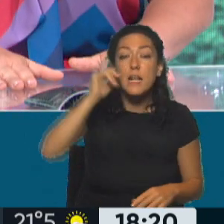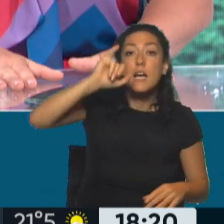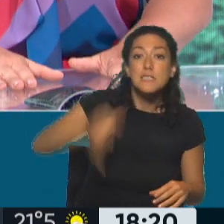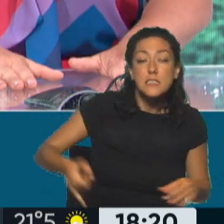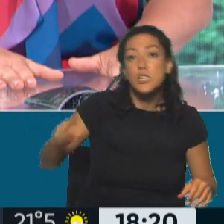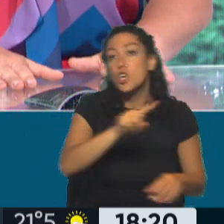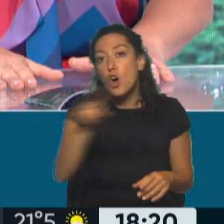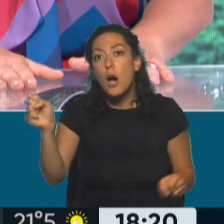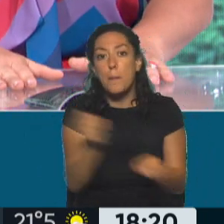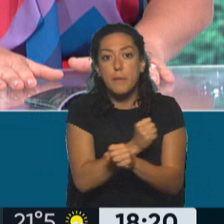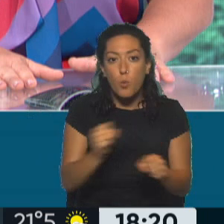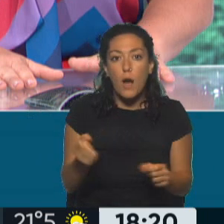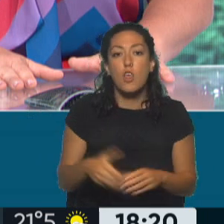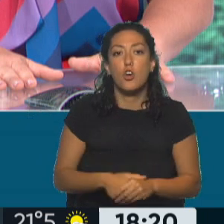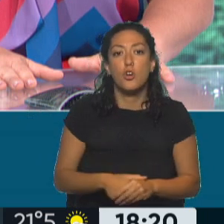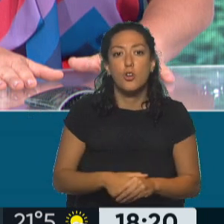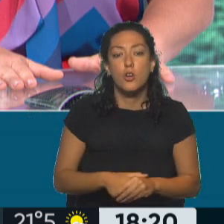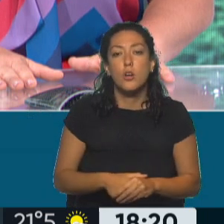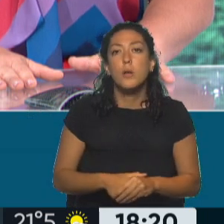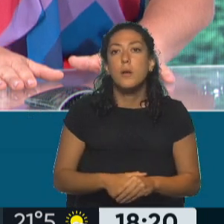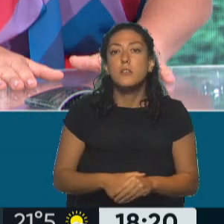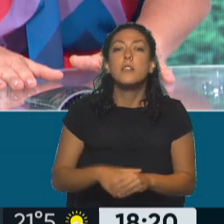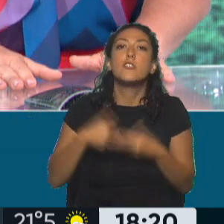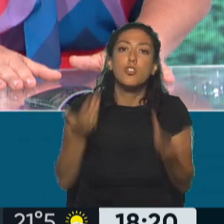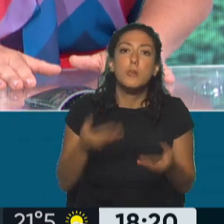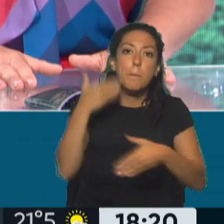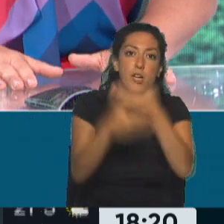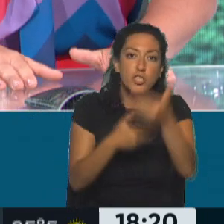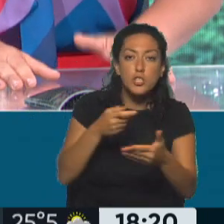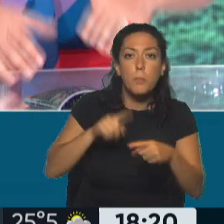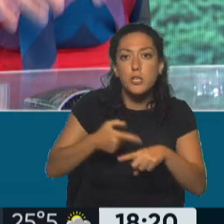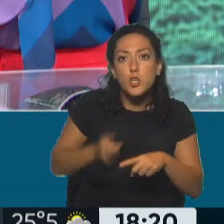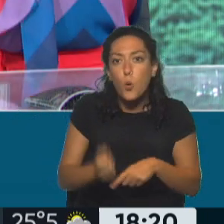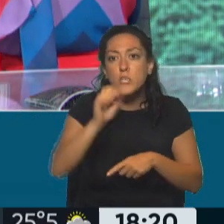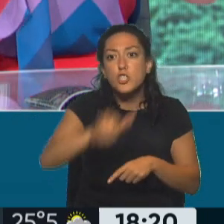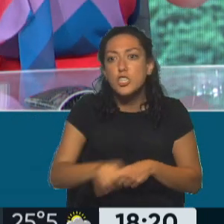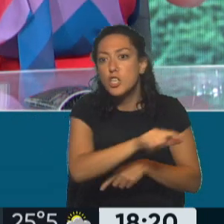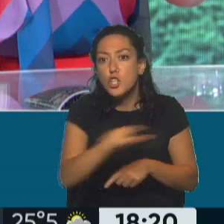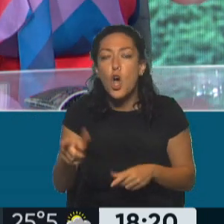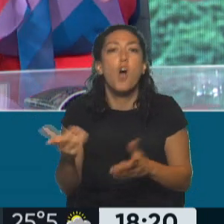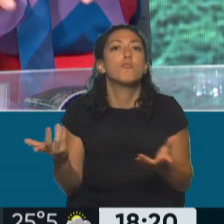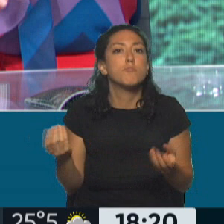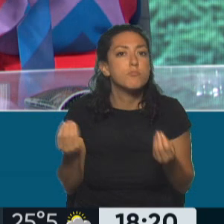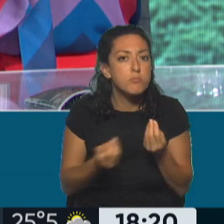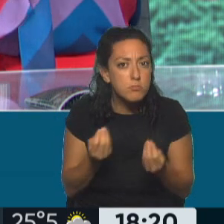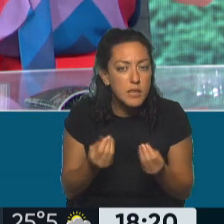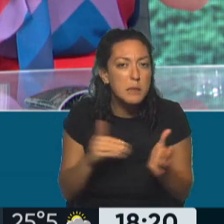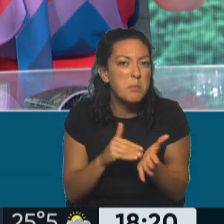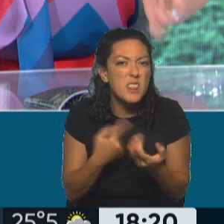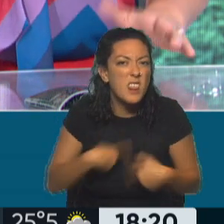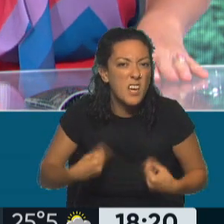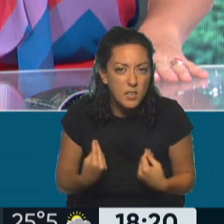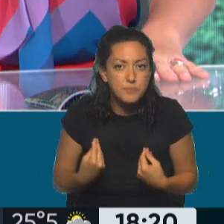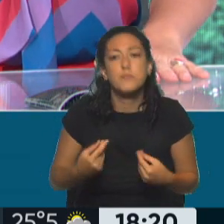eso? ¿Y de qué depende que sea admitido justamente el proceso del juicio político? Bueno, ¿no? Pedidos de juicio político, el